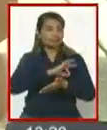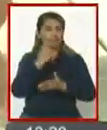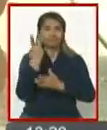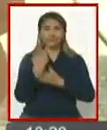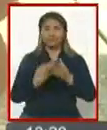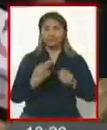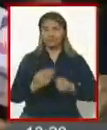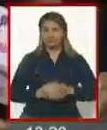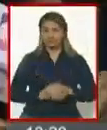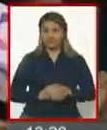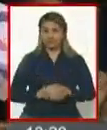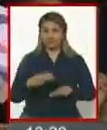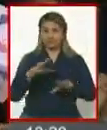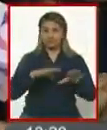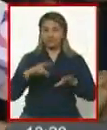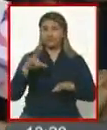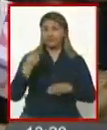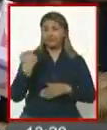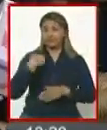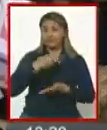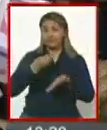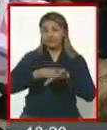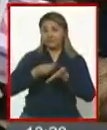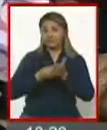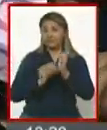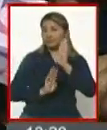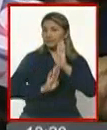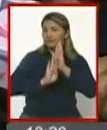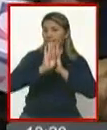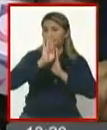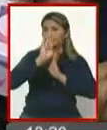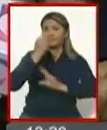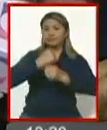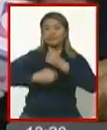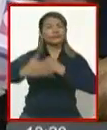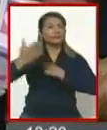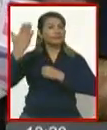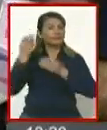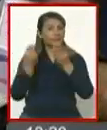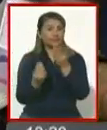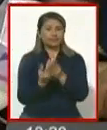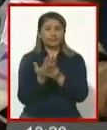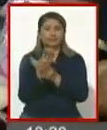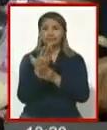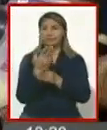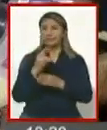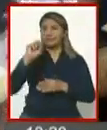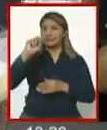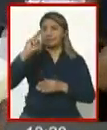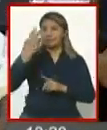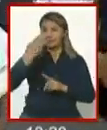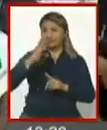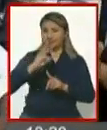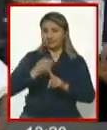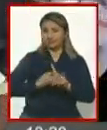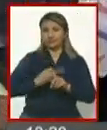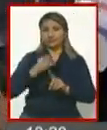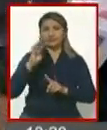segundo aguinaldo. El hecho de que nuestra economía esté creciendo. El año pasado ha crecido el segundo semestre